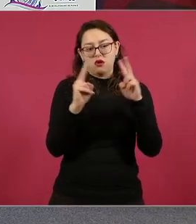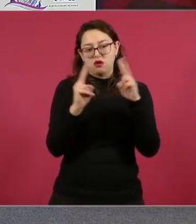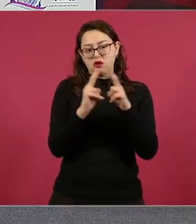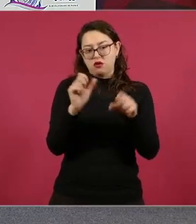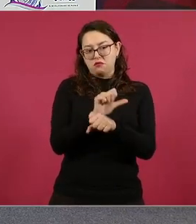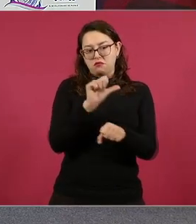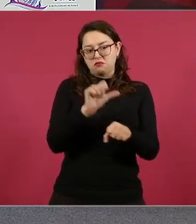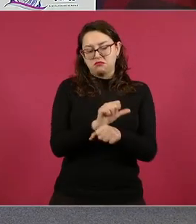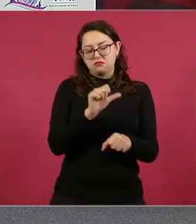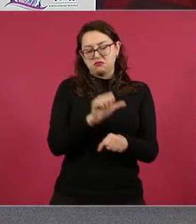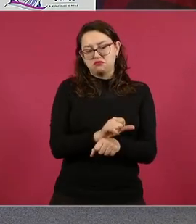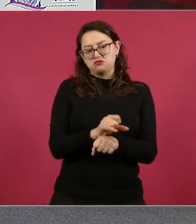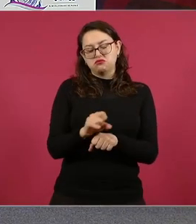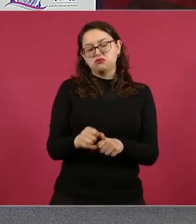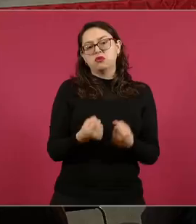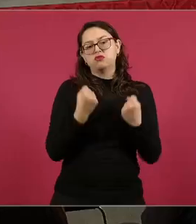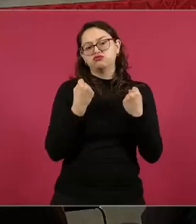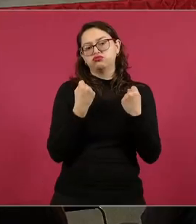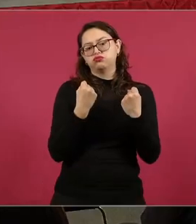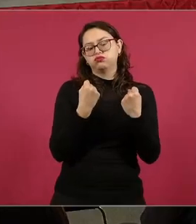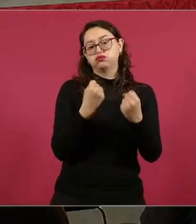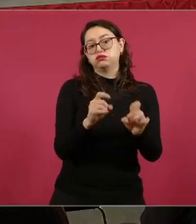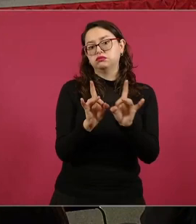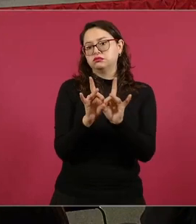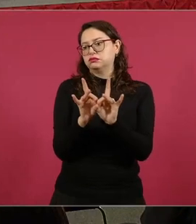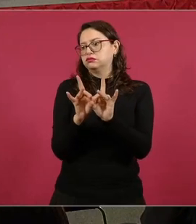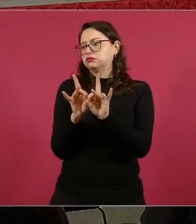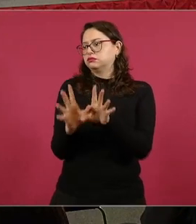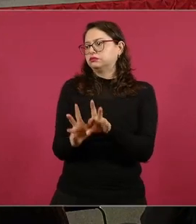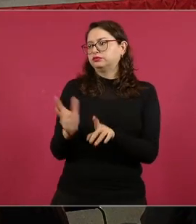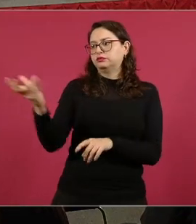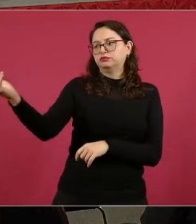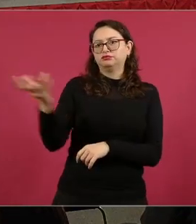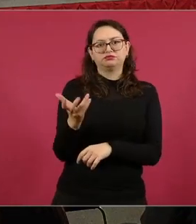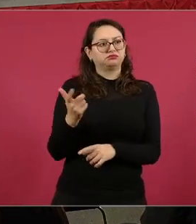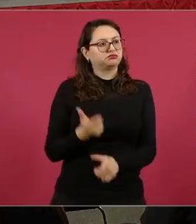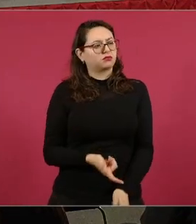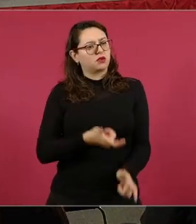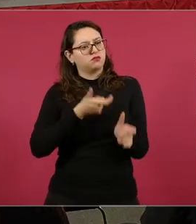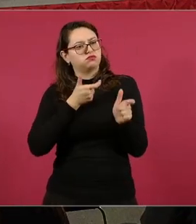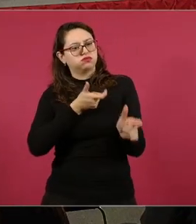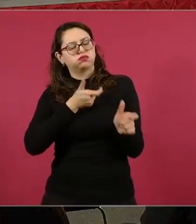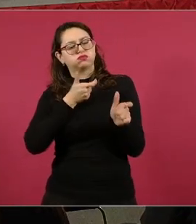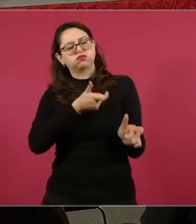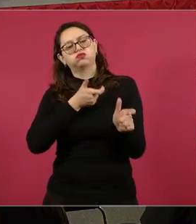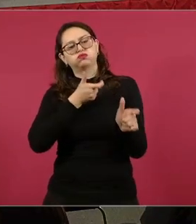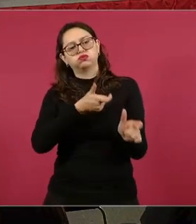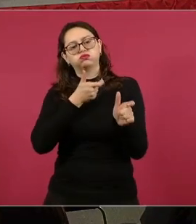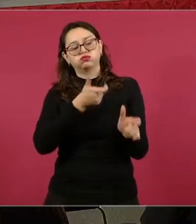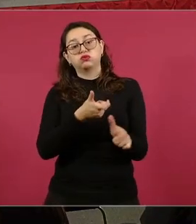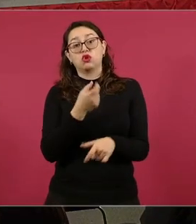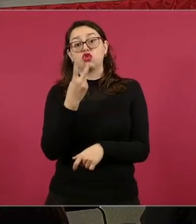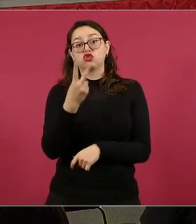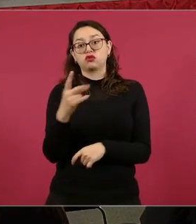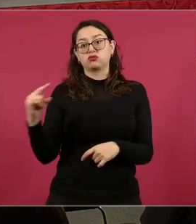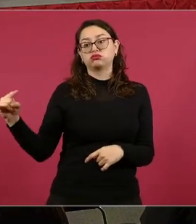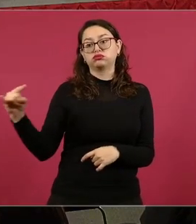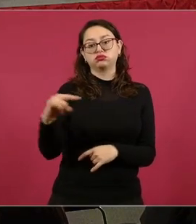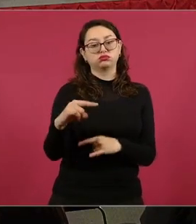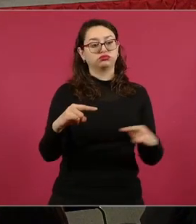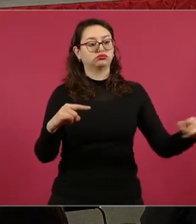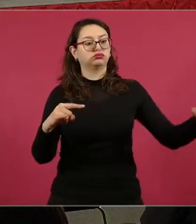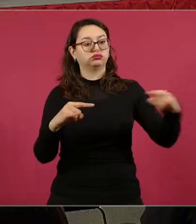compañía de sus escoltas, momento en que fue agredido por un grupo de personas armadas, quienes tras cerrarle el paso con dos vehículos accionaron sus